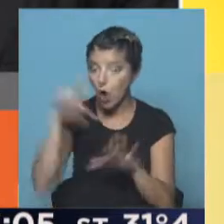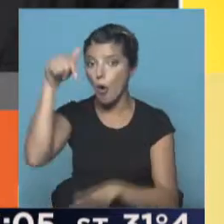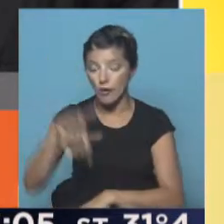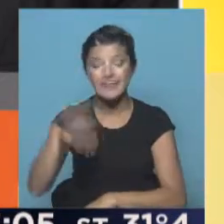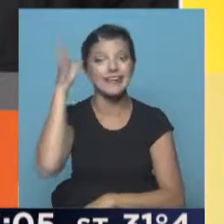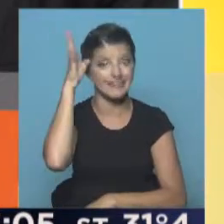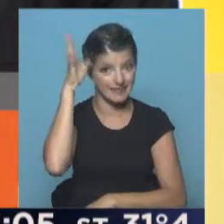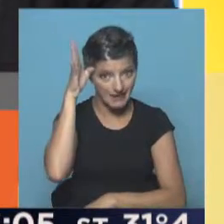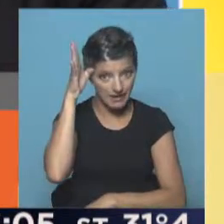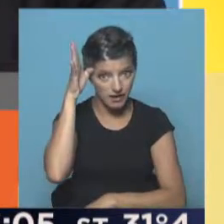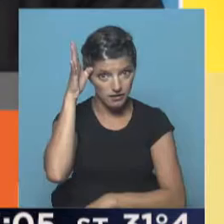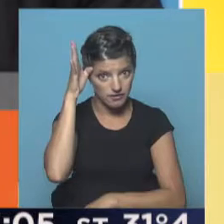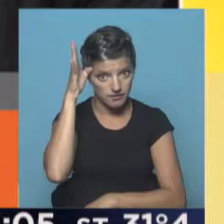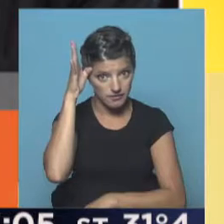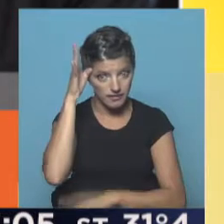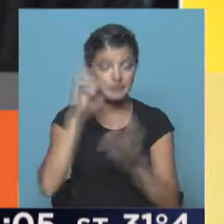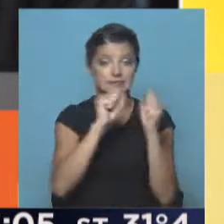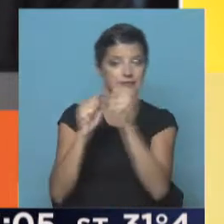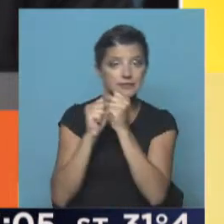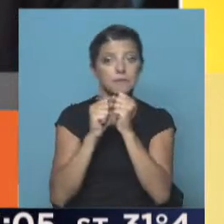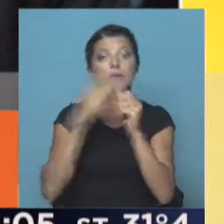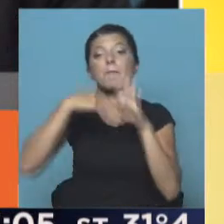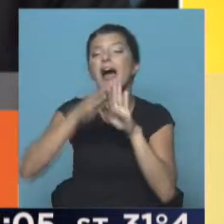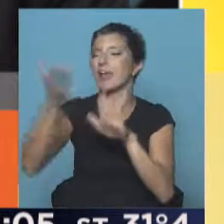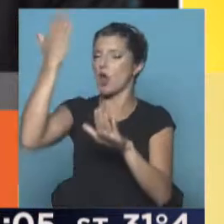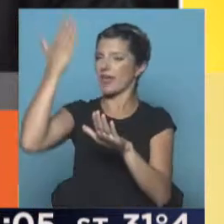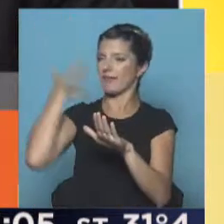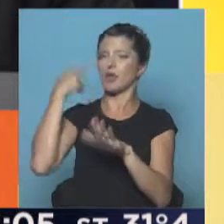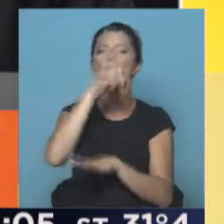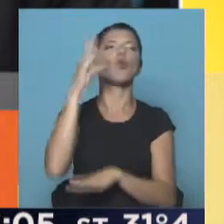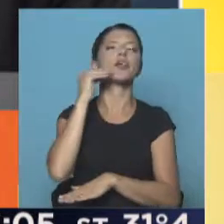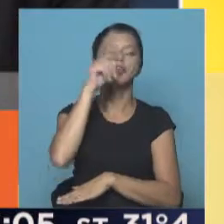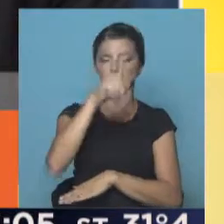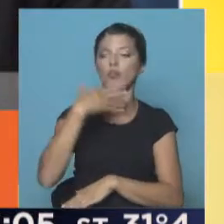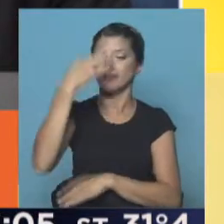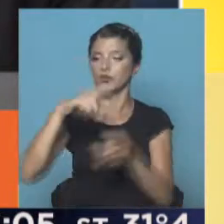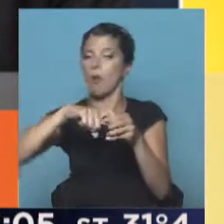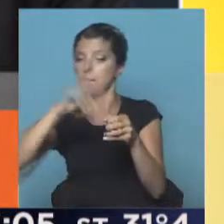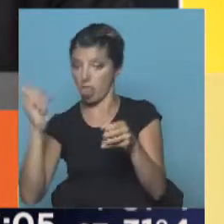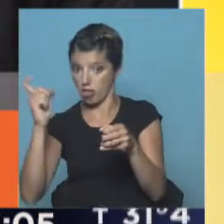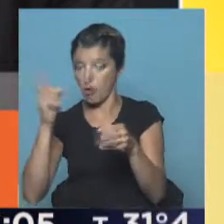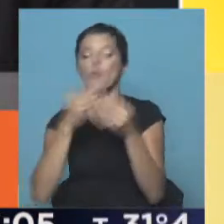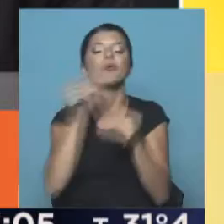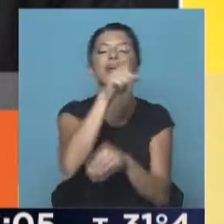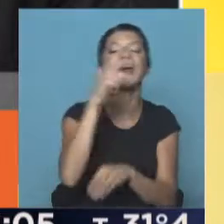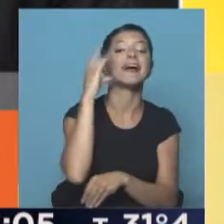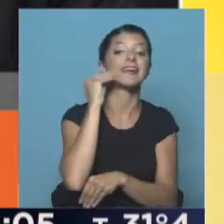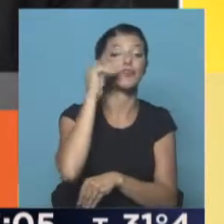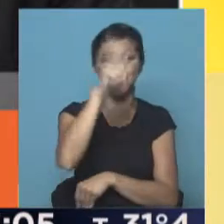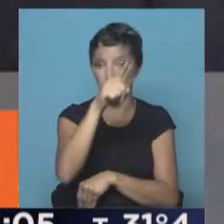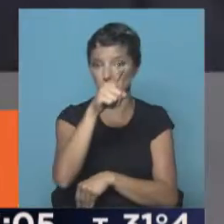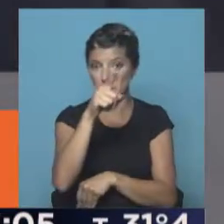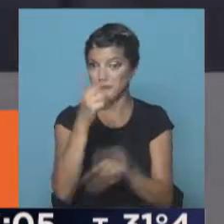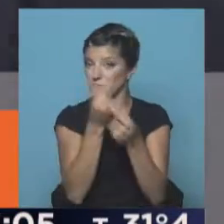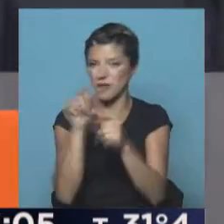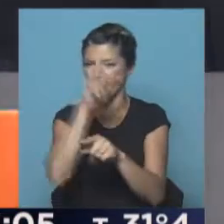mucho más onerosa que la incertidumbre que generó el Brexit, porque el Reino Unido, como lo sabemos, no formaba parte del mecanismo monetario